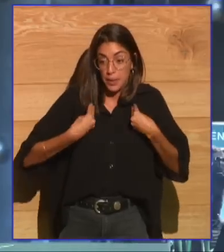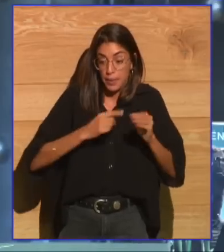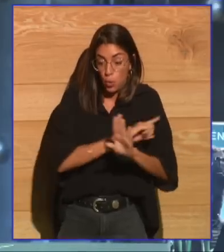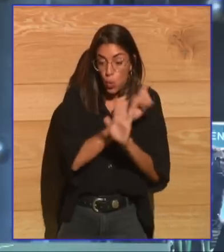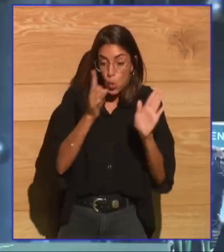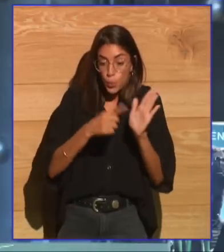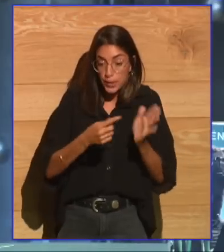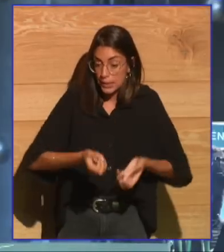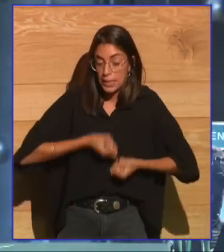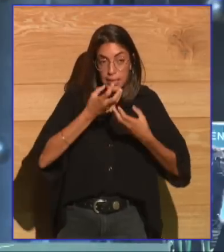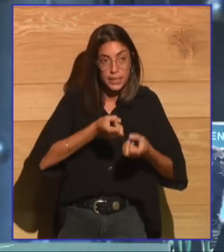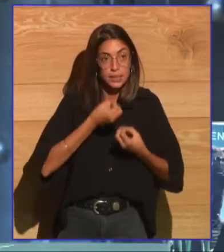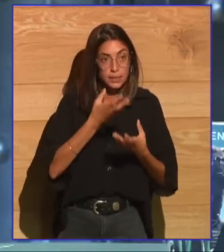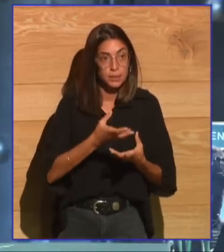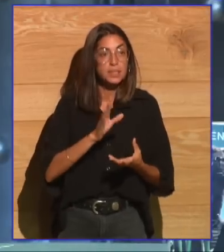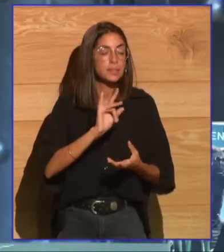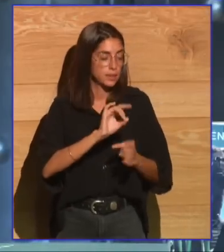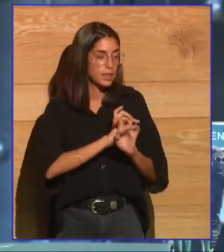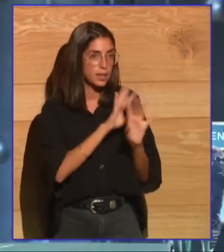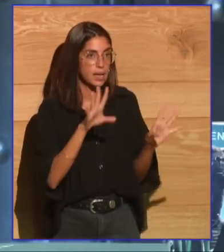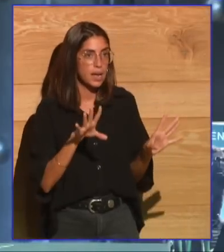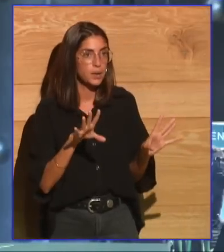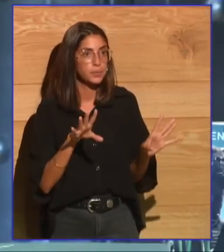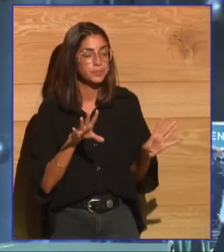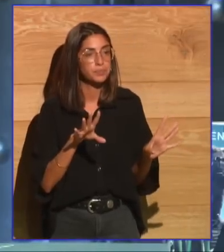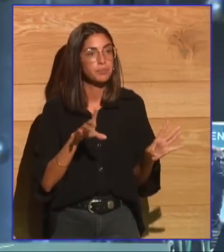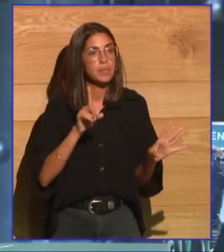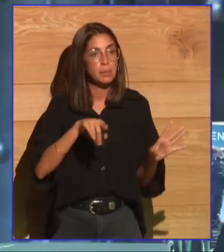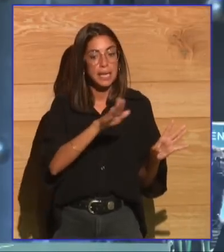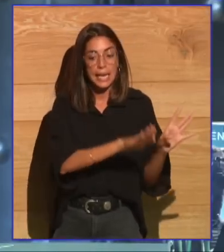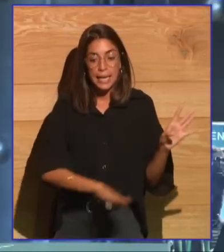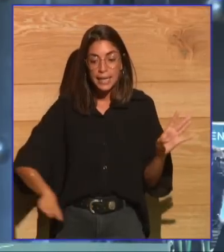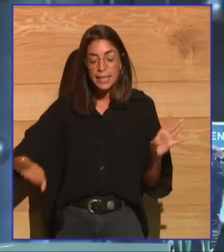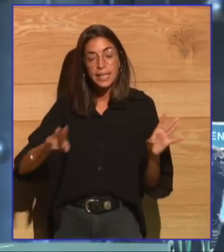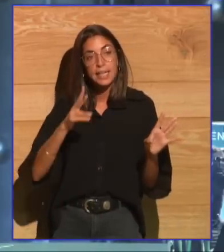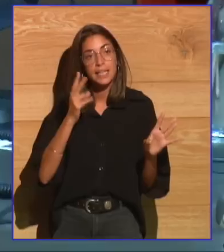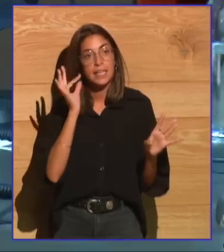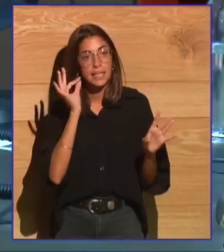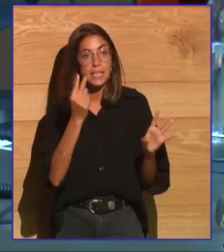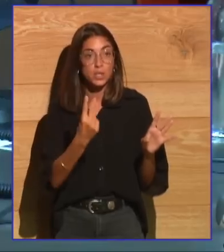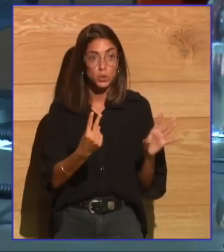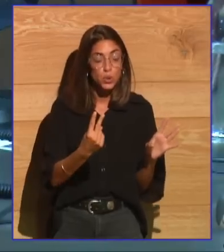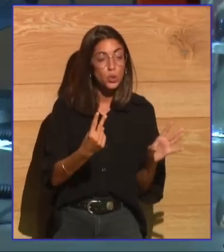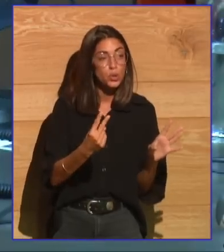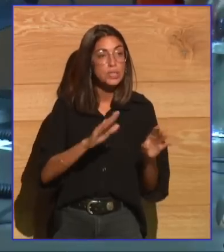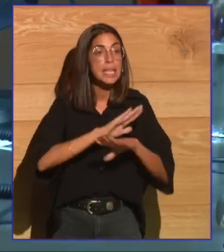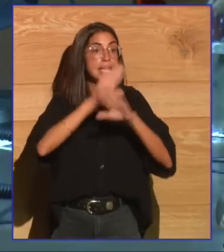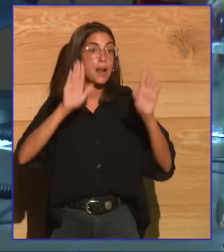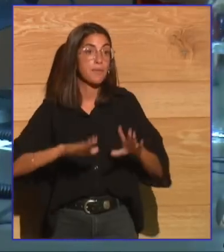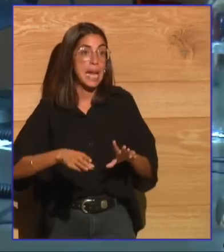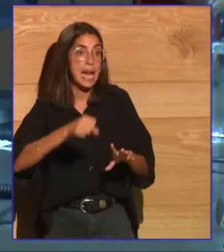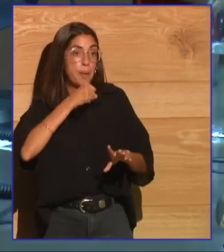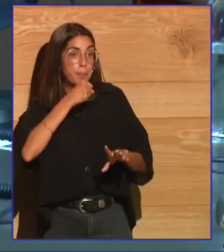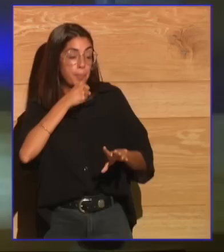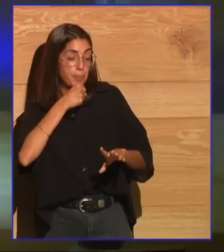tiene ecos de simples como need is it y los niños dos niñas ancianas y acaban siendo dos ancianas